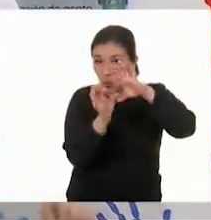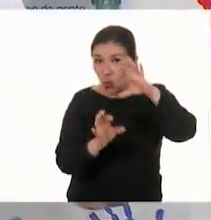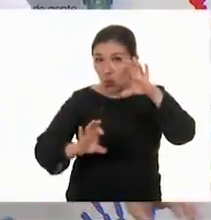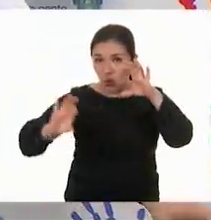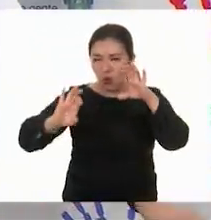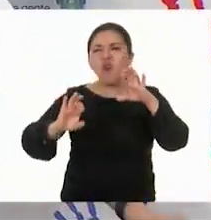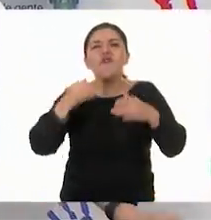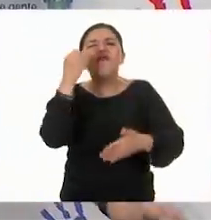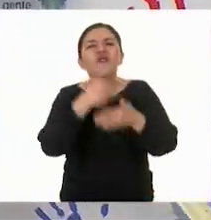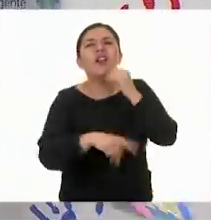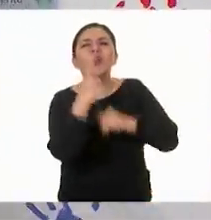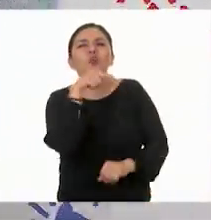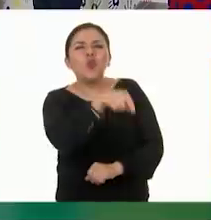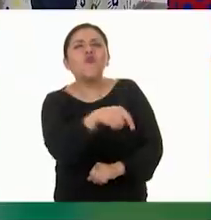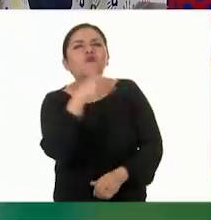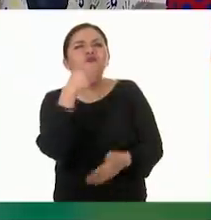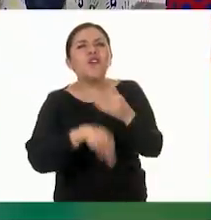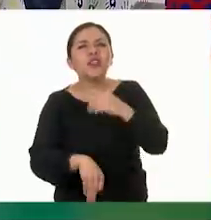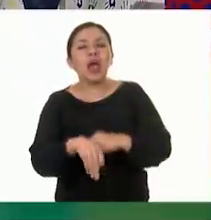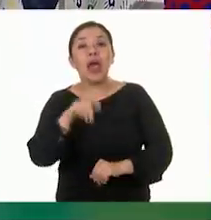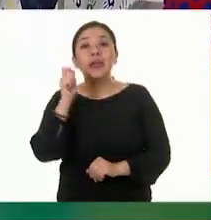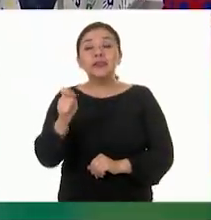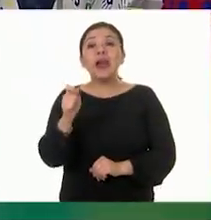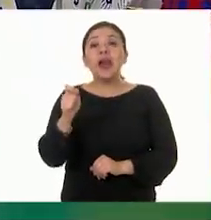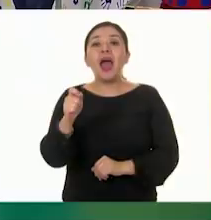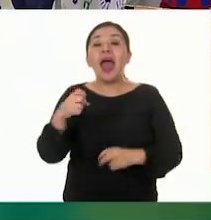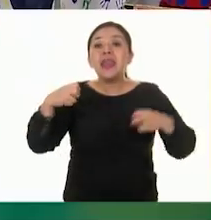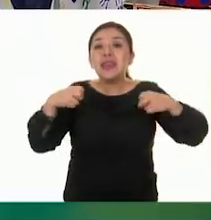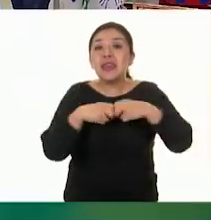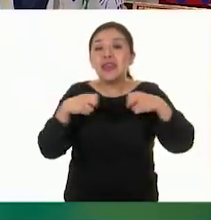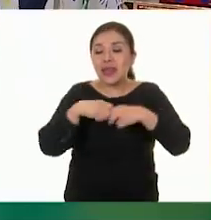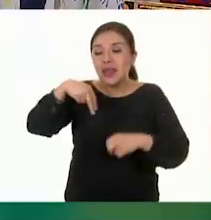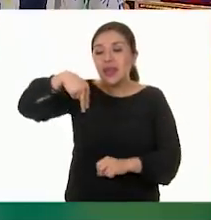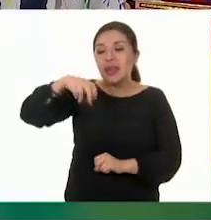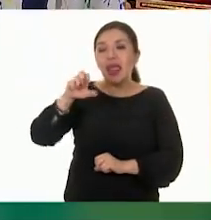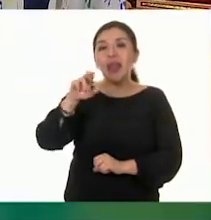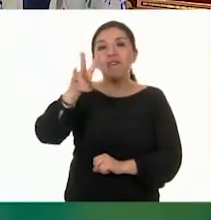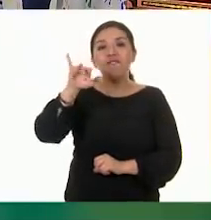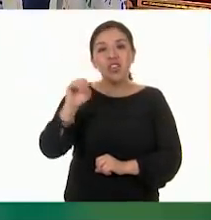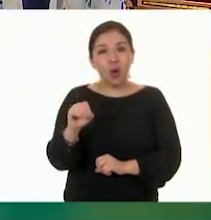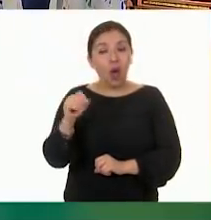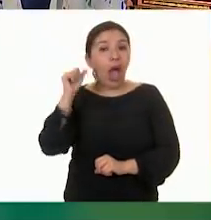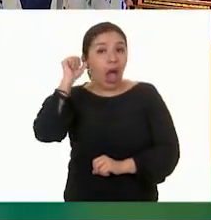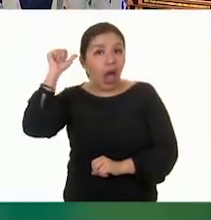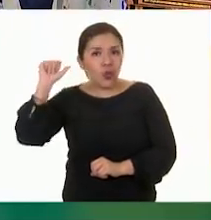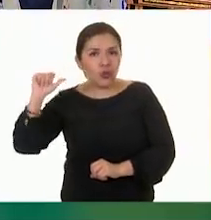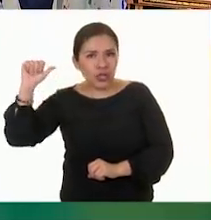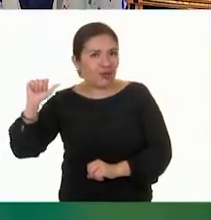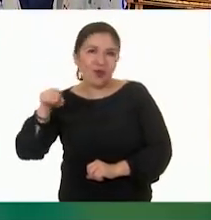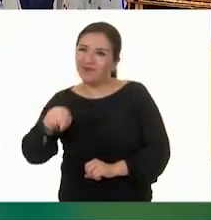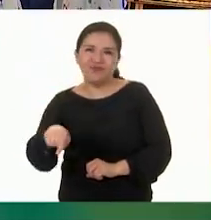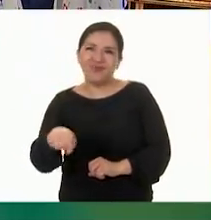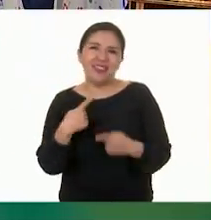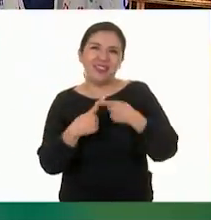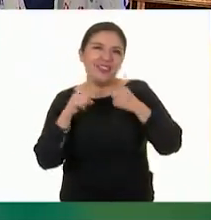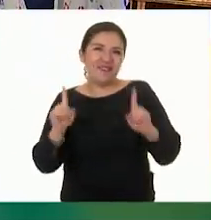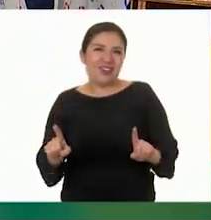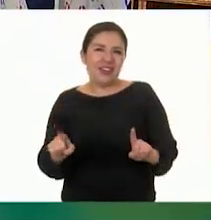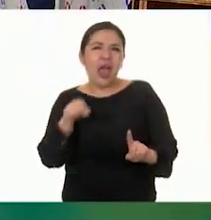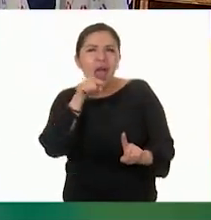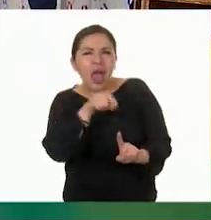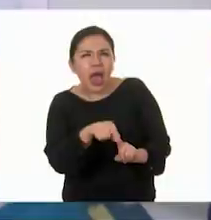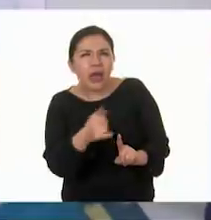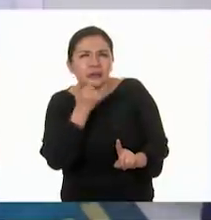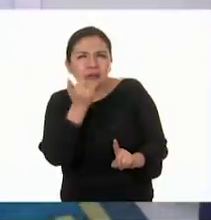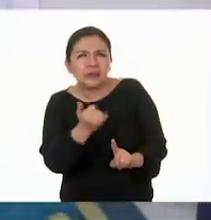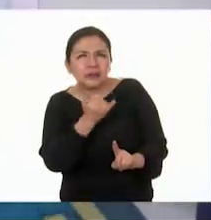¿Qué tarjeta nos quedan, Alexia? Nos quedan nervio auditivo y... Pero este no es un nervio, porque es un conducto. Es un conducto. Ese puede